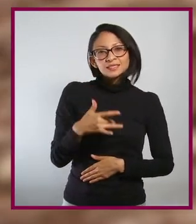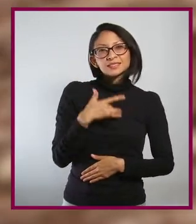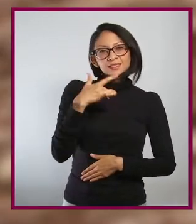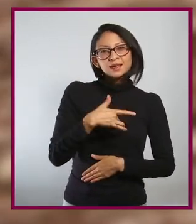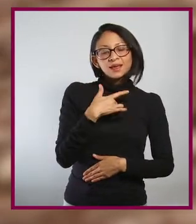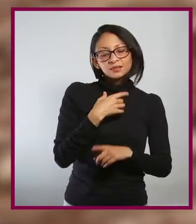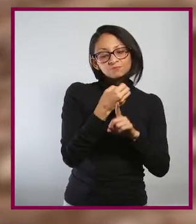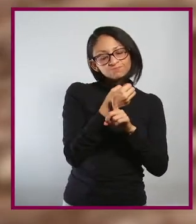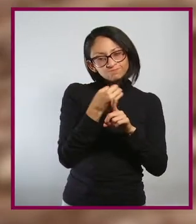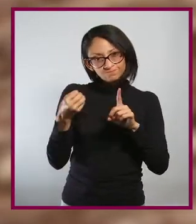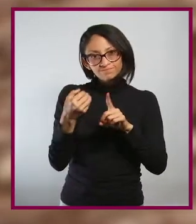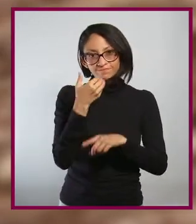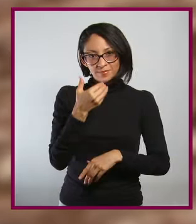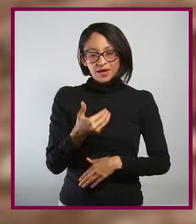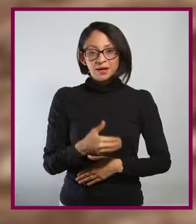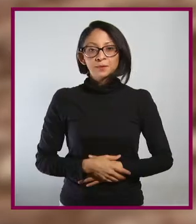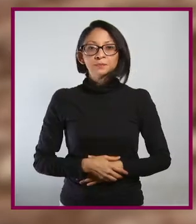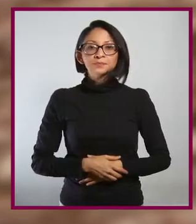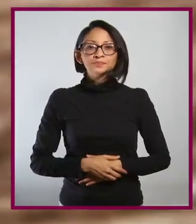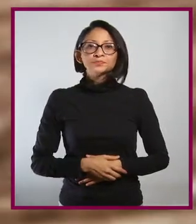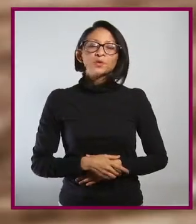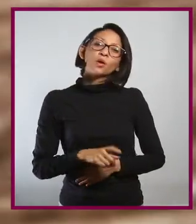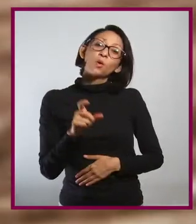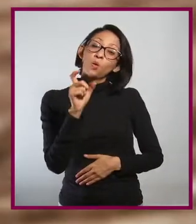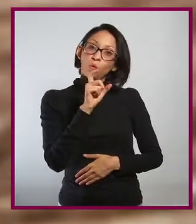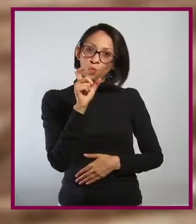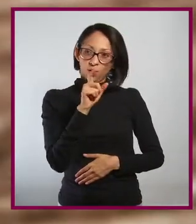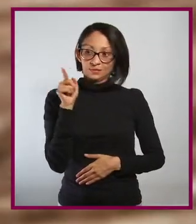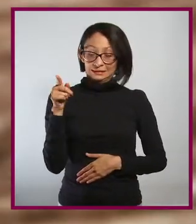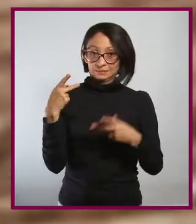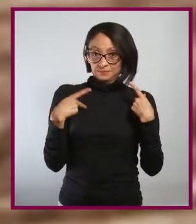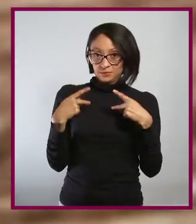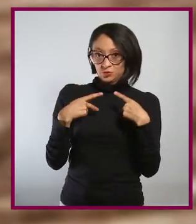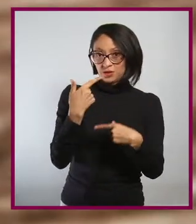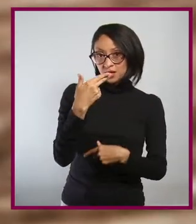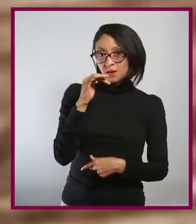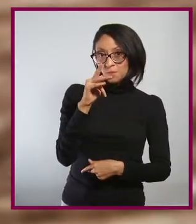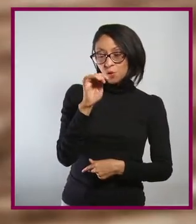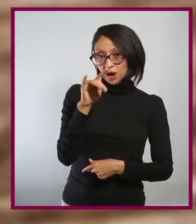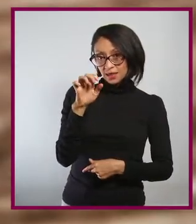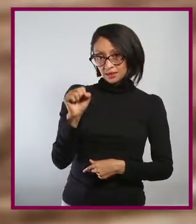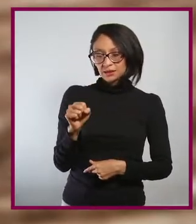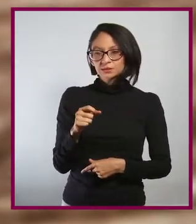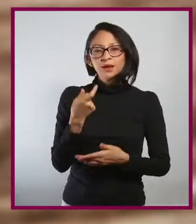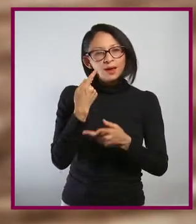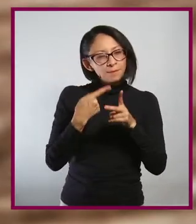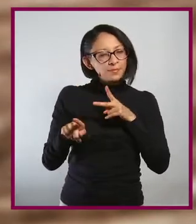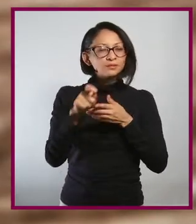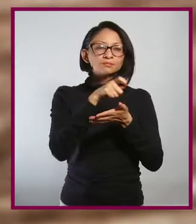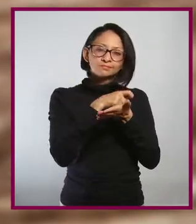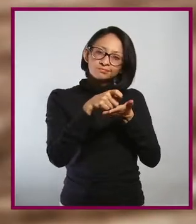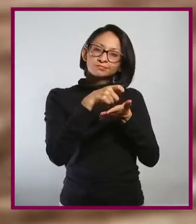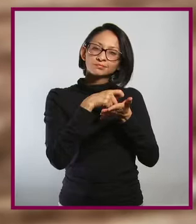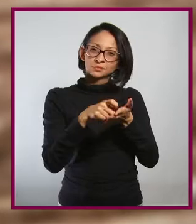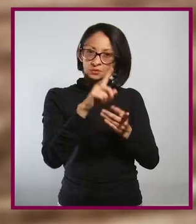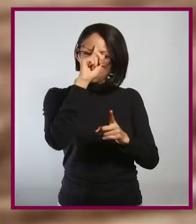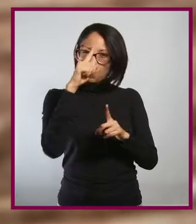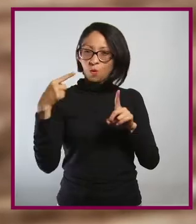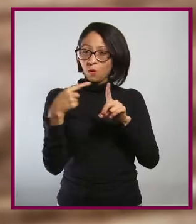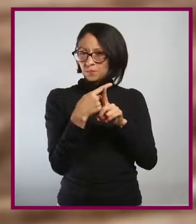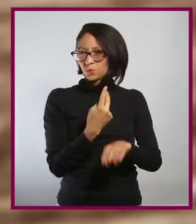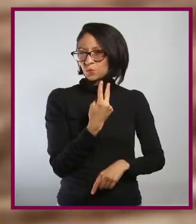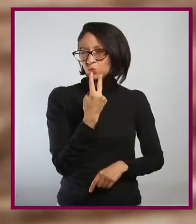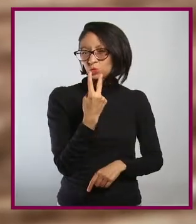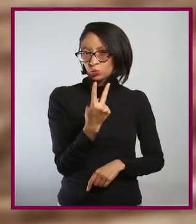los síntomas en orden cronológico. Cuando Hipócrates escribió las historias clínicas, tenía